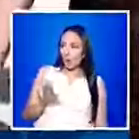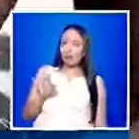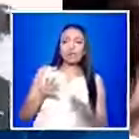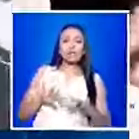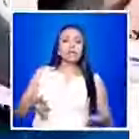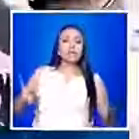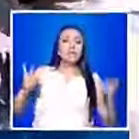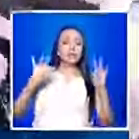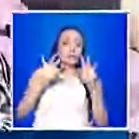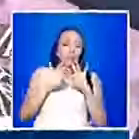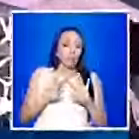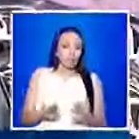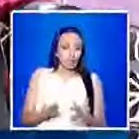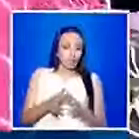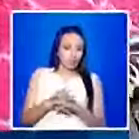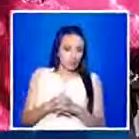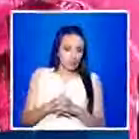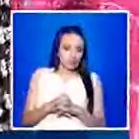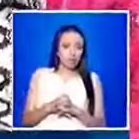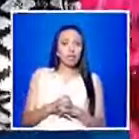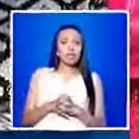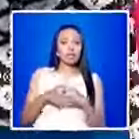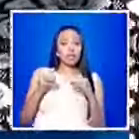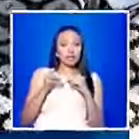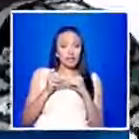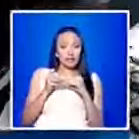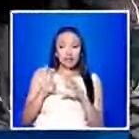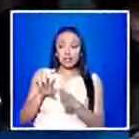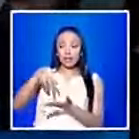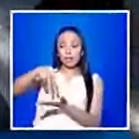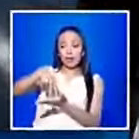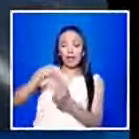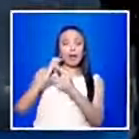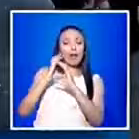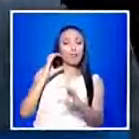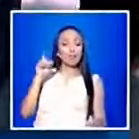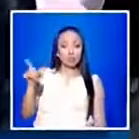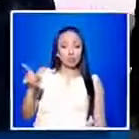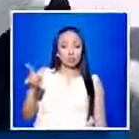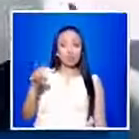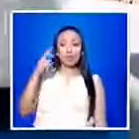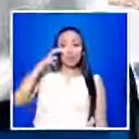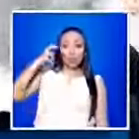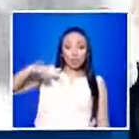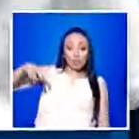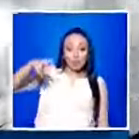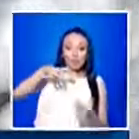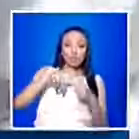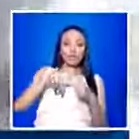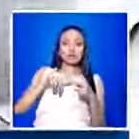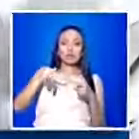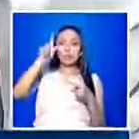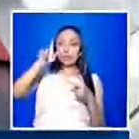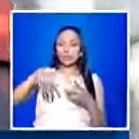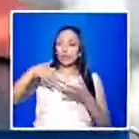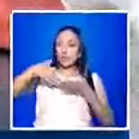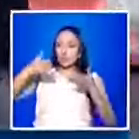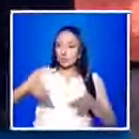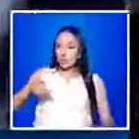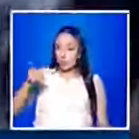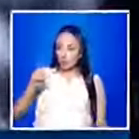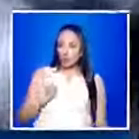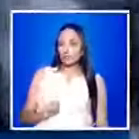importantes de aquí del centro histórico, y sobre todo acá tenemos una parada de bus por la que transitan no solamente turistas, personas que van a trabajo, sino también estudiantes.